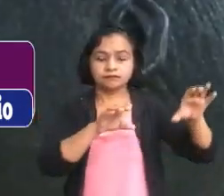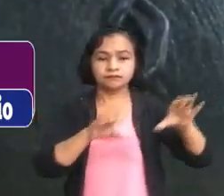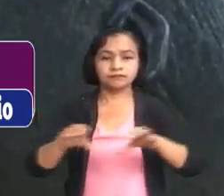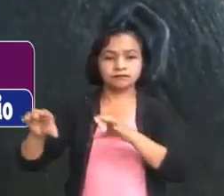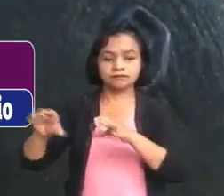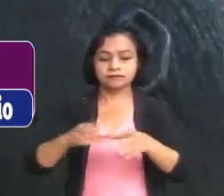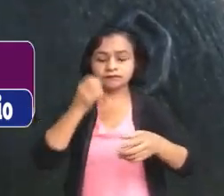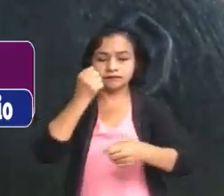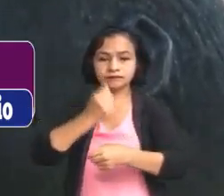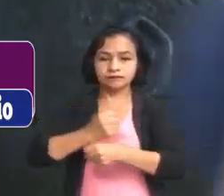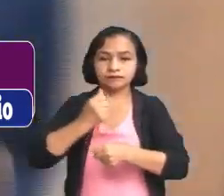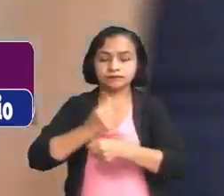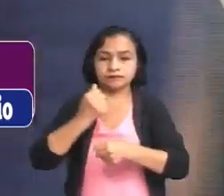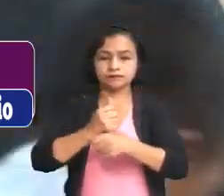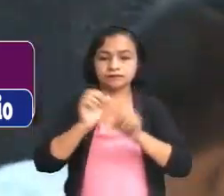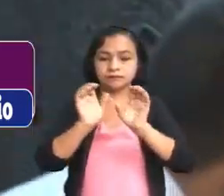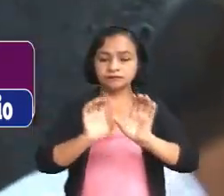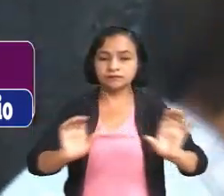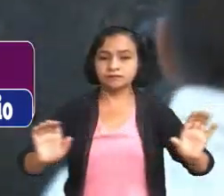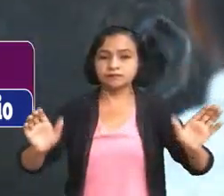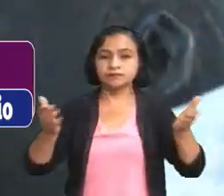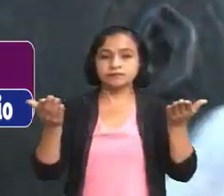estamos trabajando, digamos, con los niños